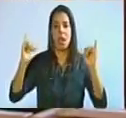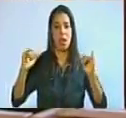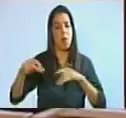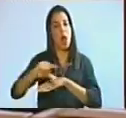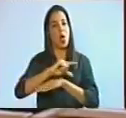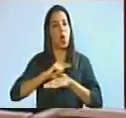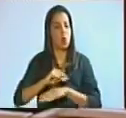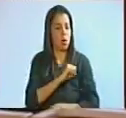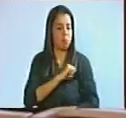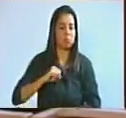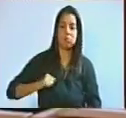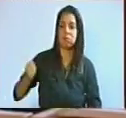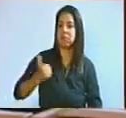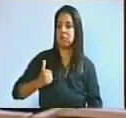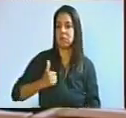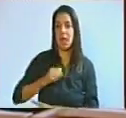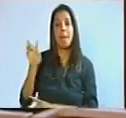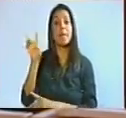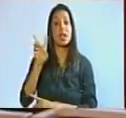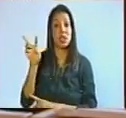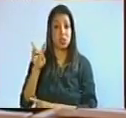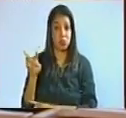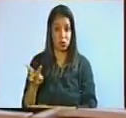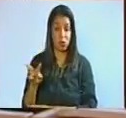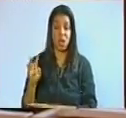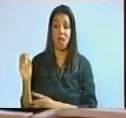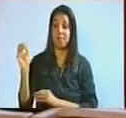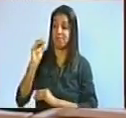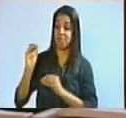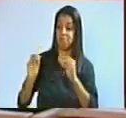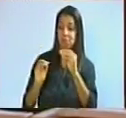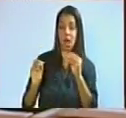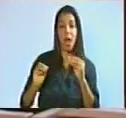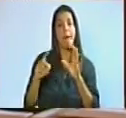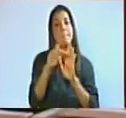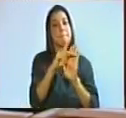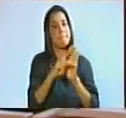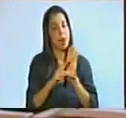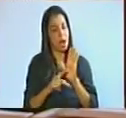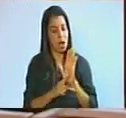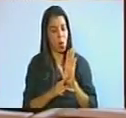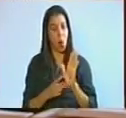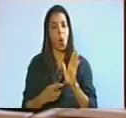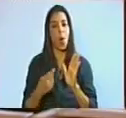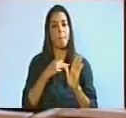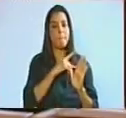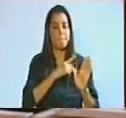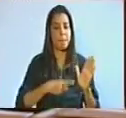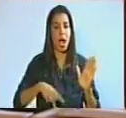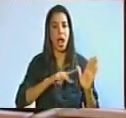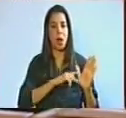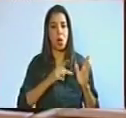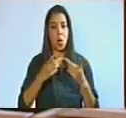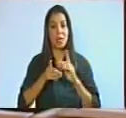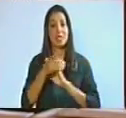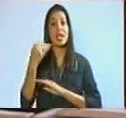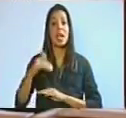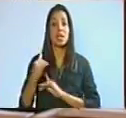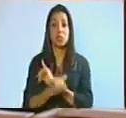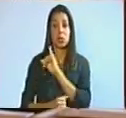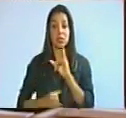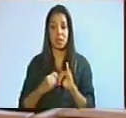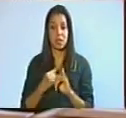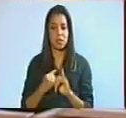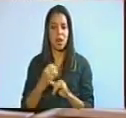Estado venezolano, en abierta contravención a los valores y principios fundamentales del derecho internacional,